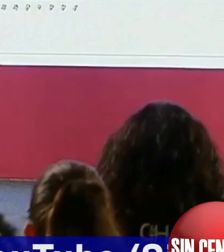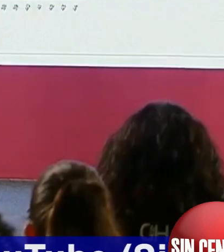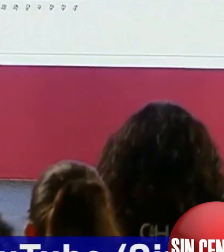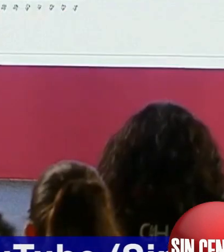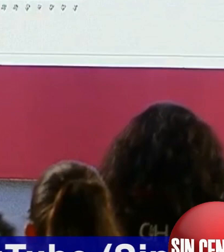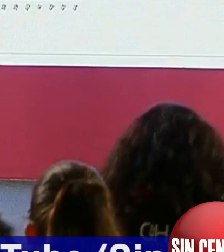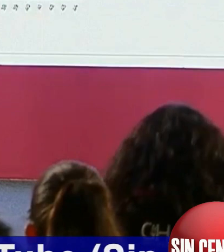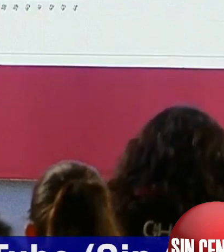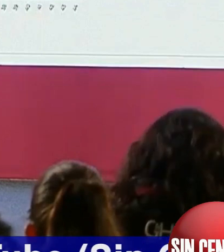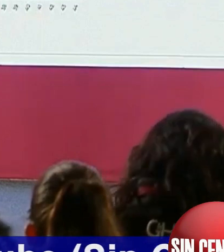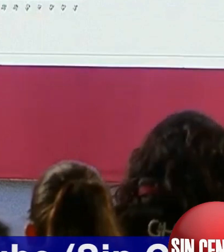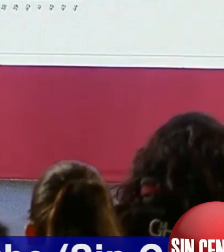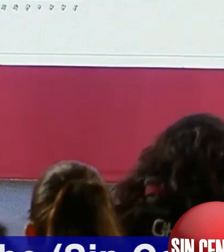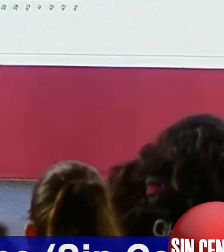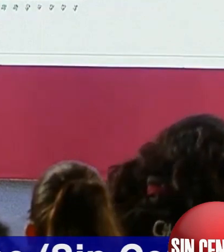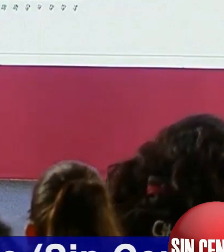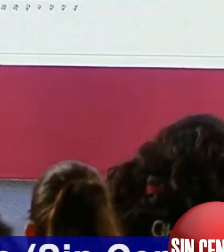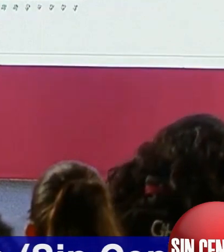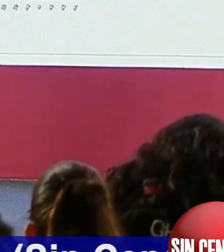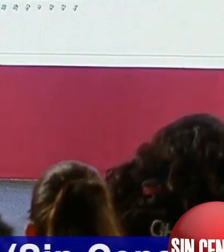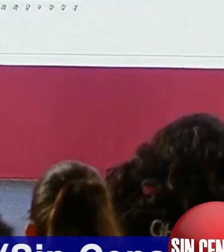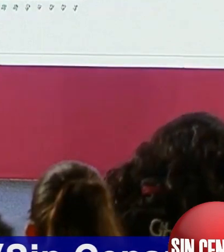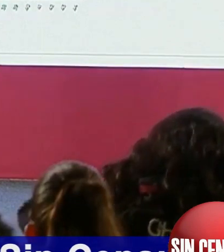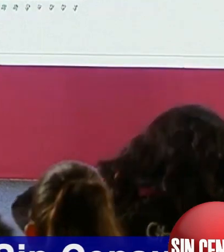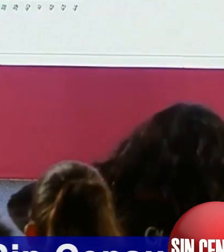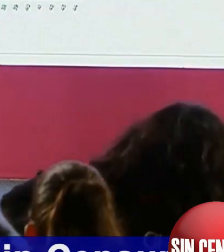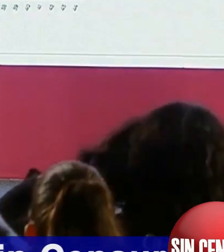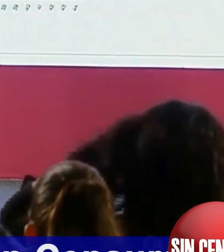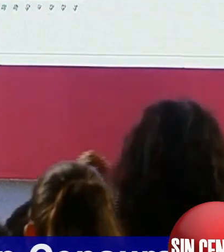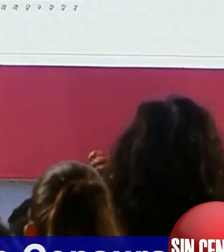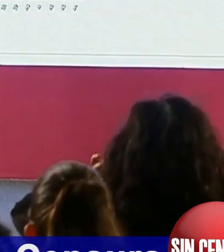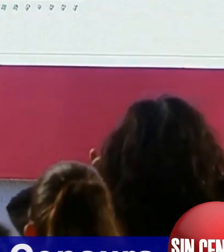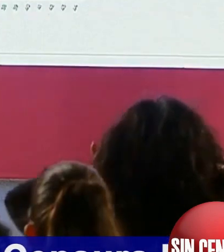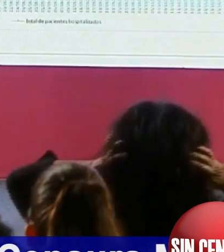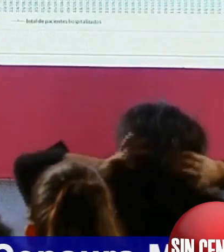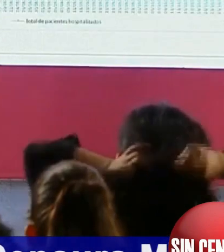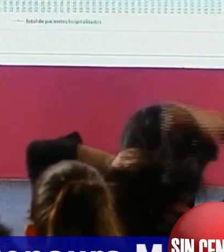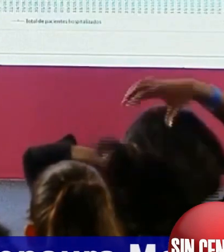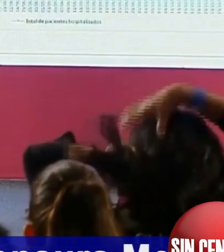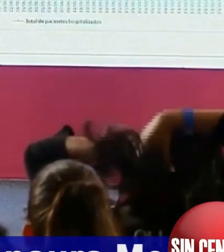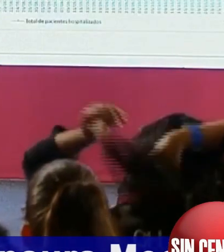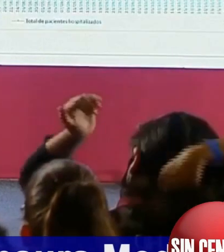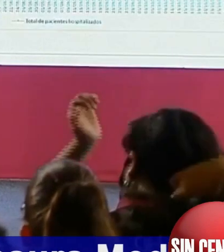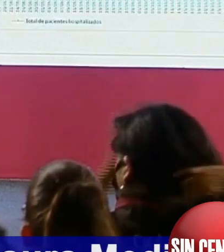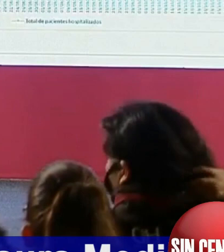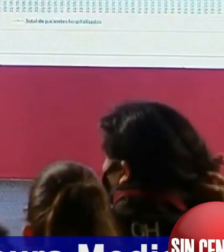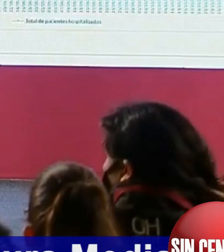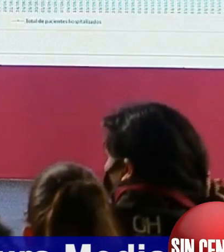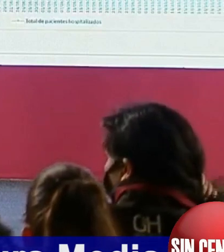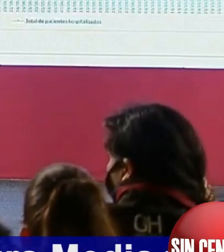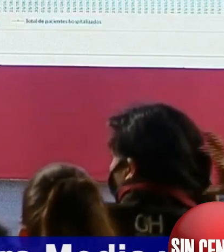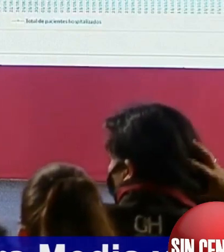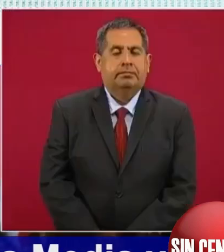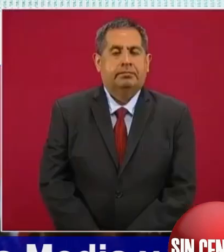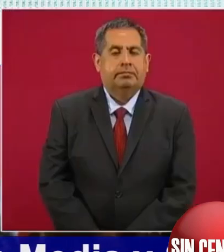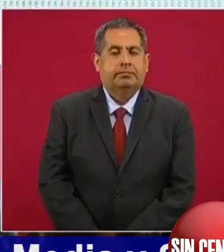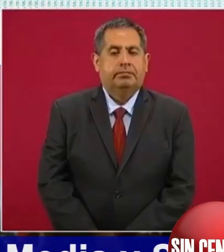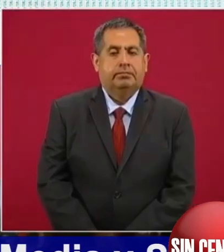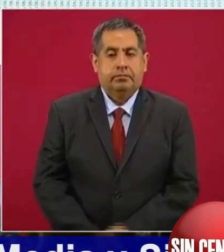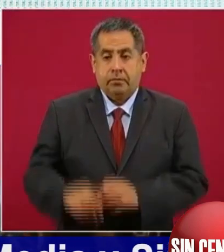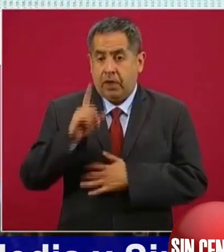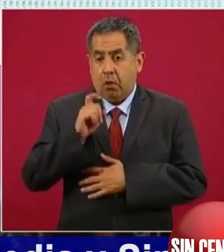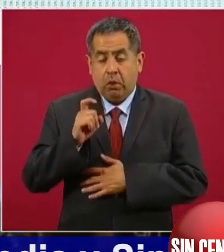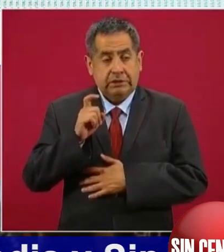septiembre. Y aquí vemos las defunciones, también una trayectoria hacia arriba. La siguiente. Su hospitalización, vemos ese